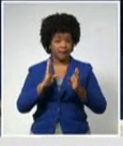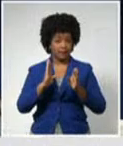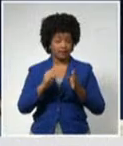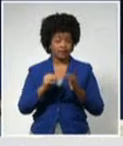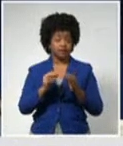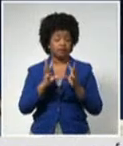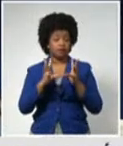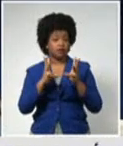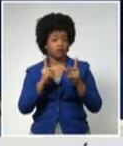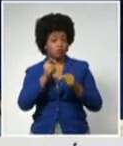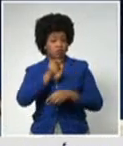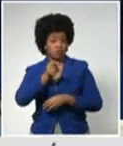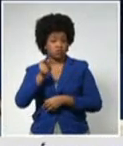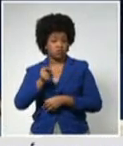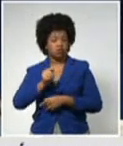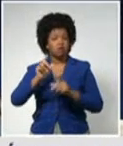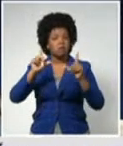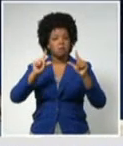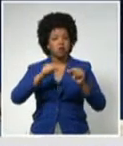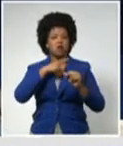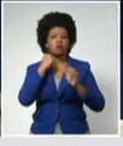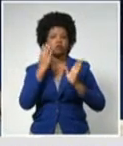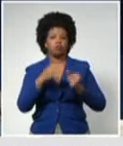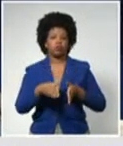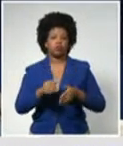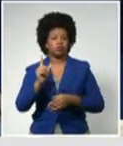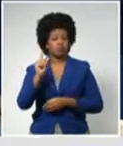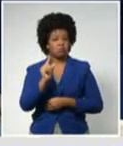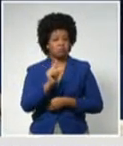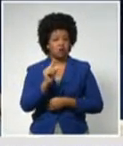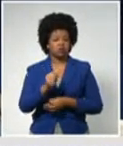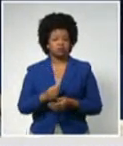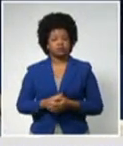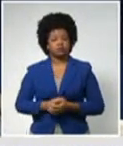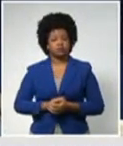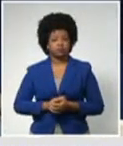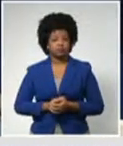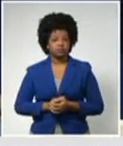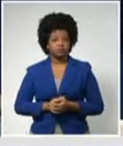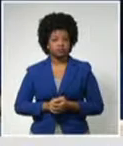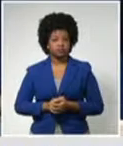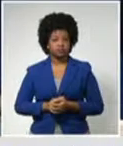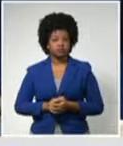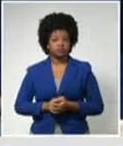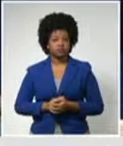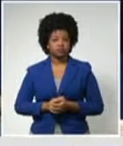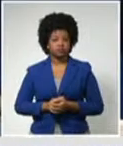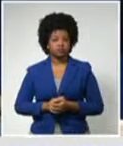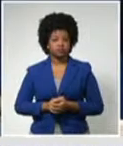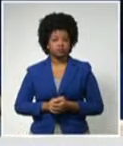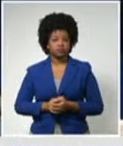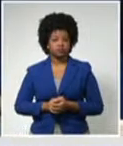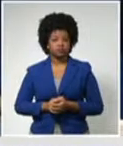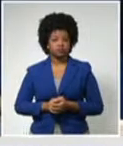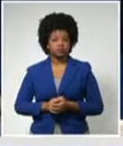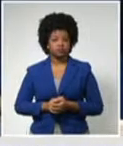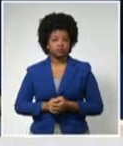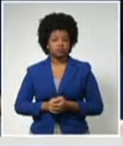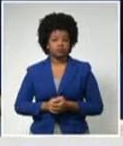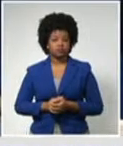redujo el número de muertes, es una tercera parte. Y en el caso de los que solo